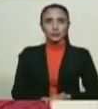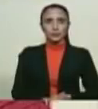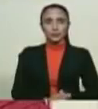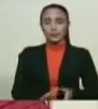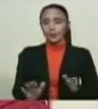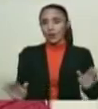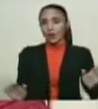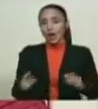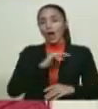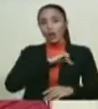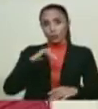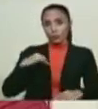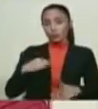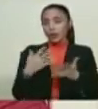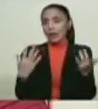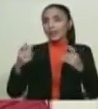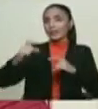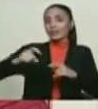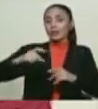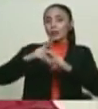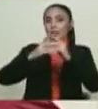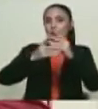Nosotros necesitamos la tierra.